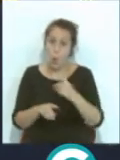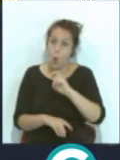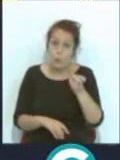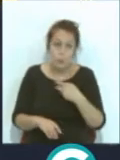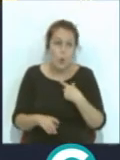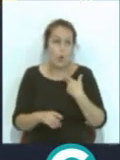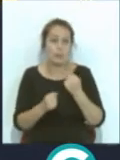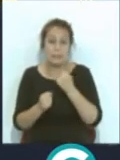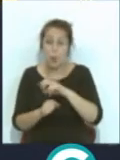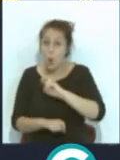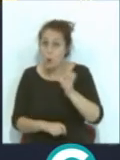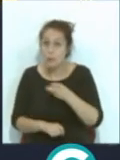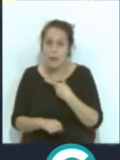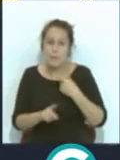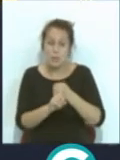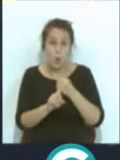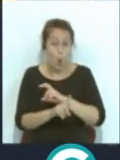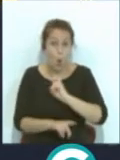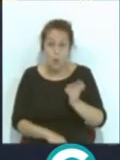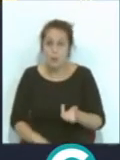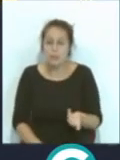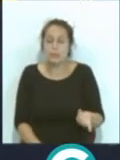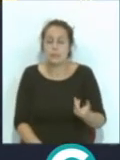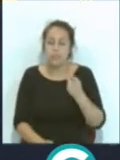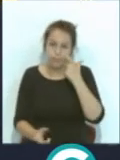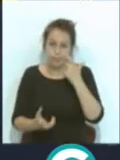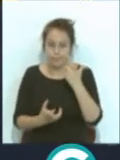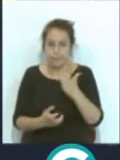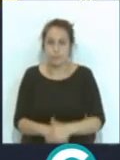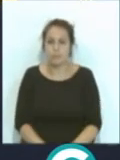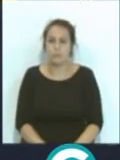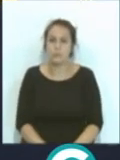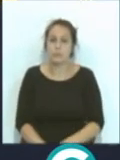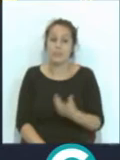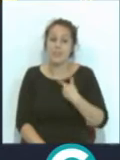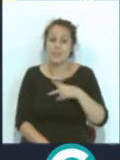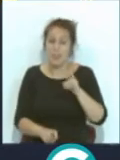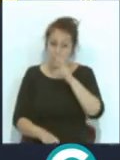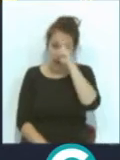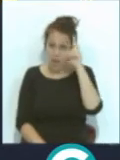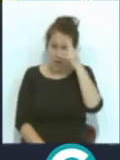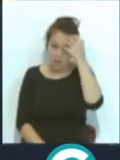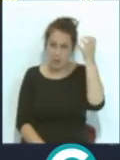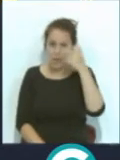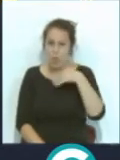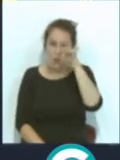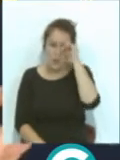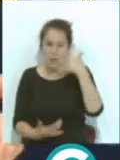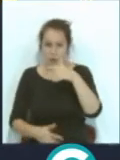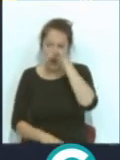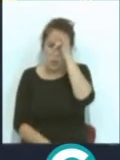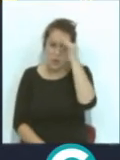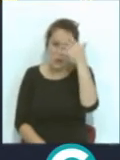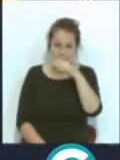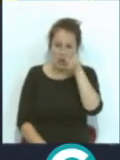otro, la presión es otra. Y entonces se nota mucho. Lo del Real Madrid, me imagino que jugar domingo, miércoles